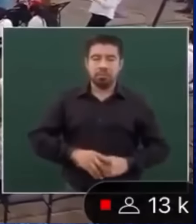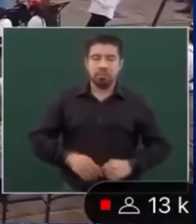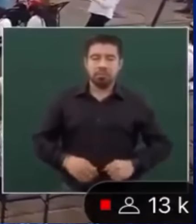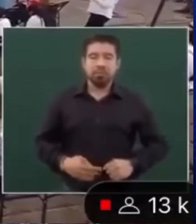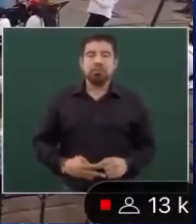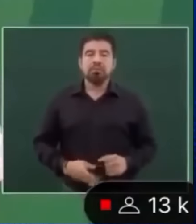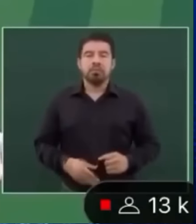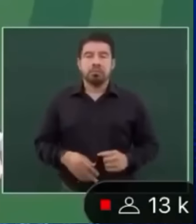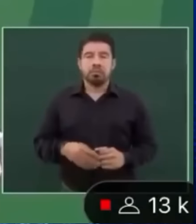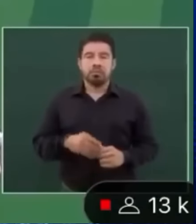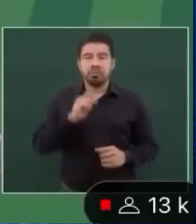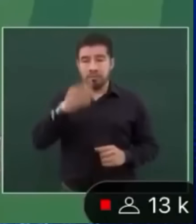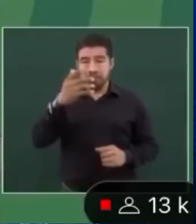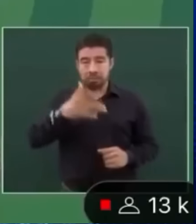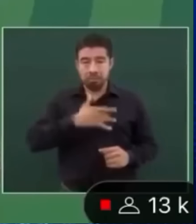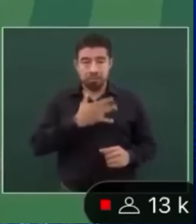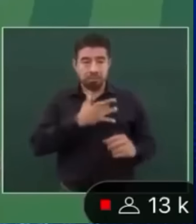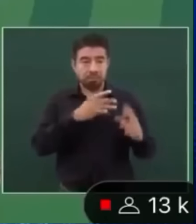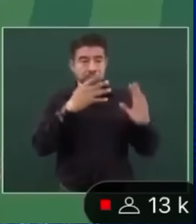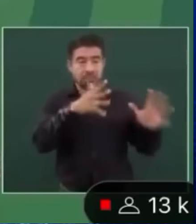del bloque conservador que